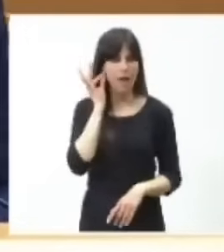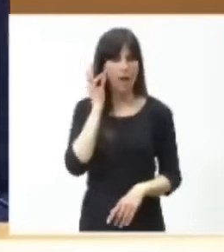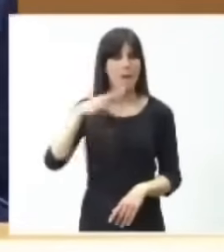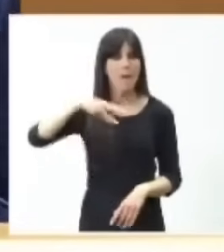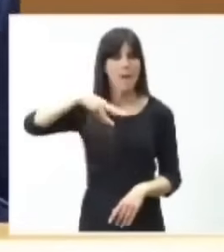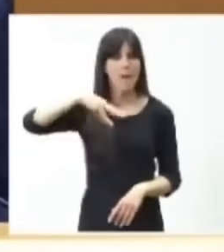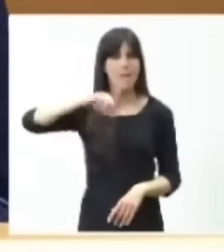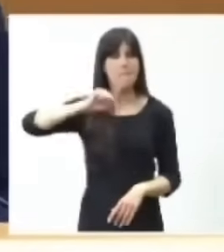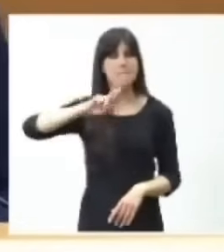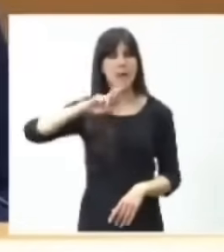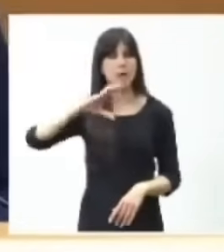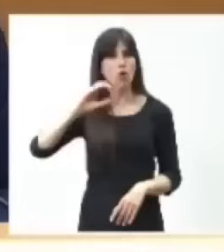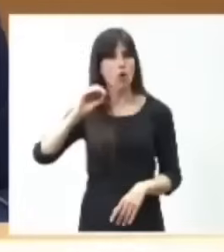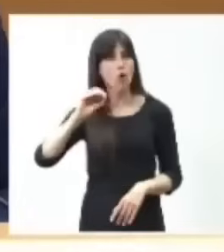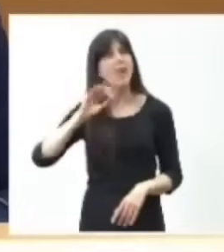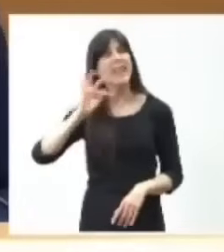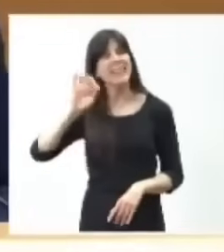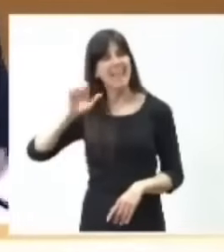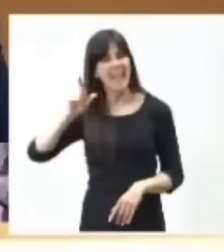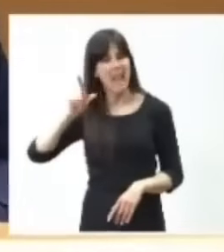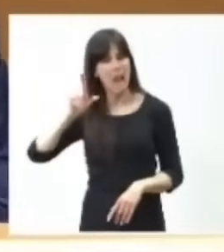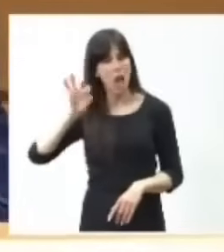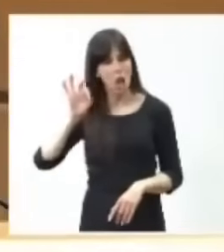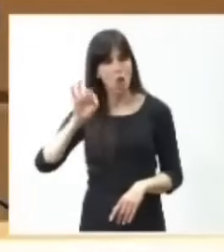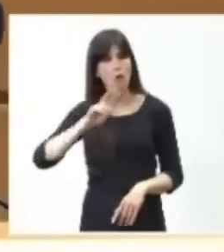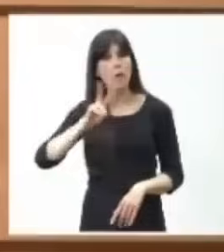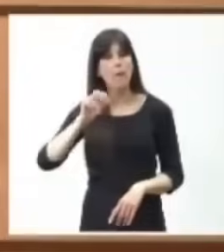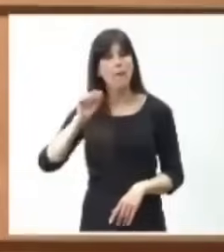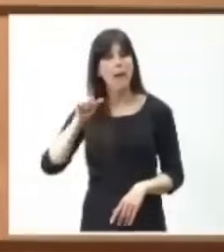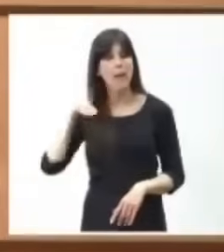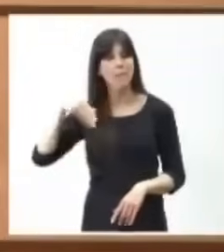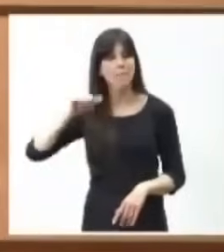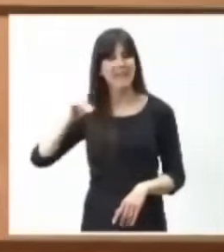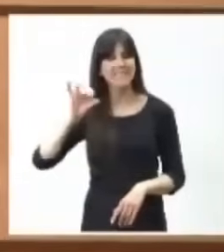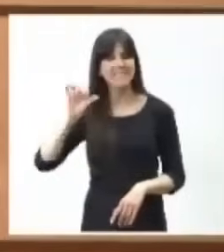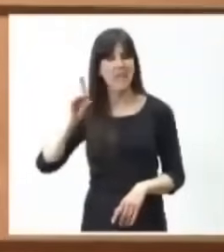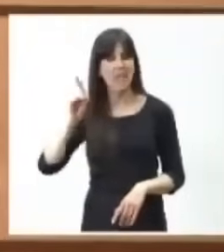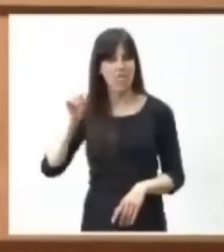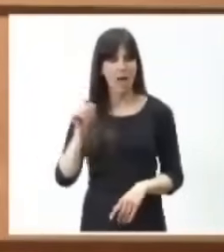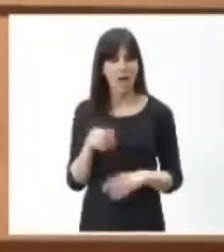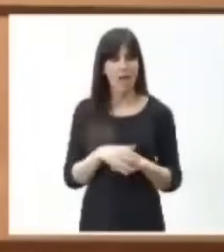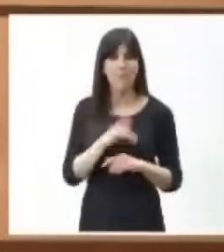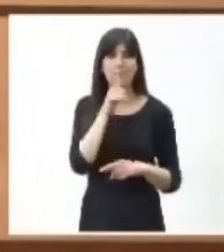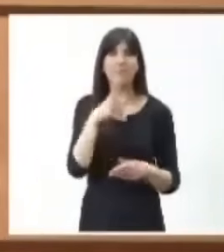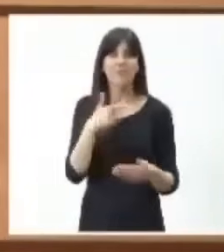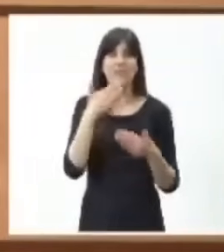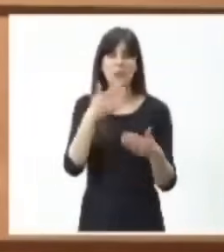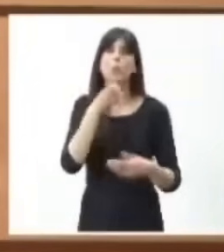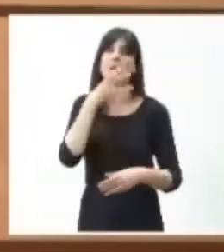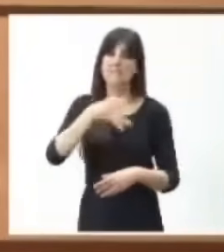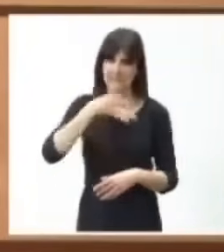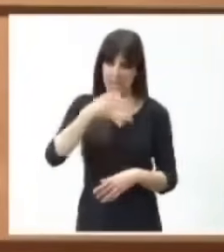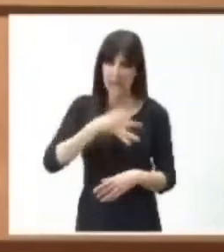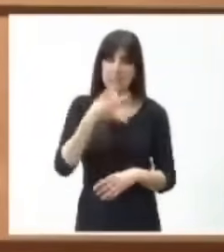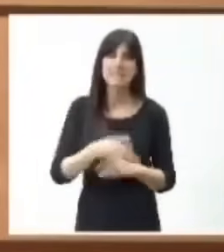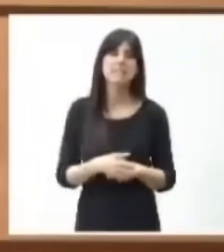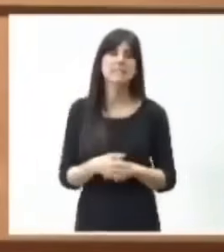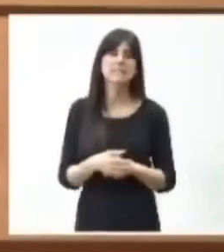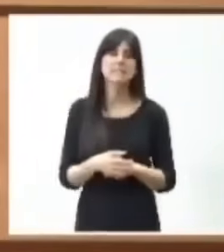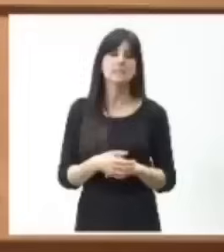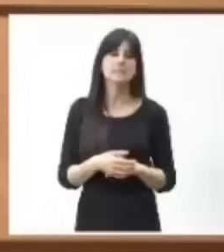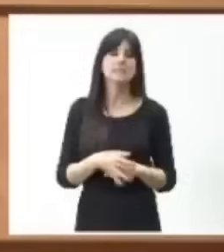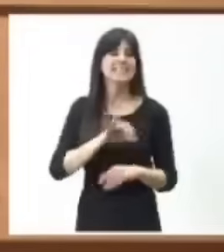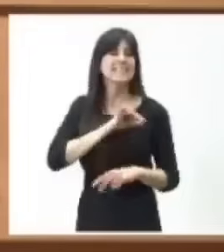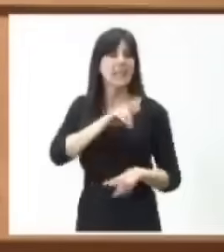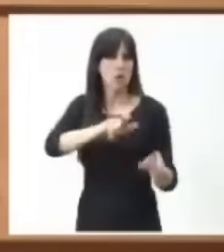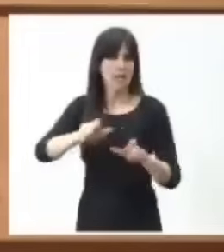Marco Telo Balmaseda. Tiene la palabra, señoría. Gracias, presidente. Buenas tardes, ministro, señorías.